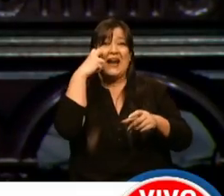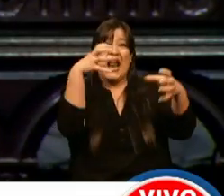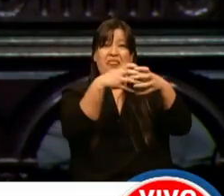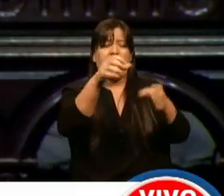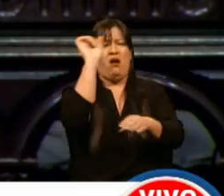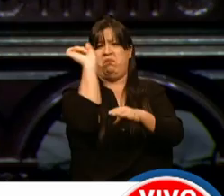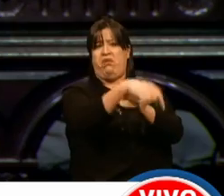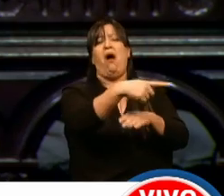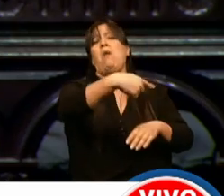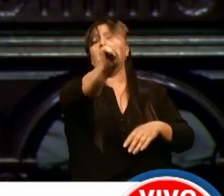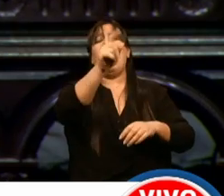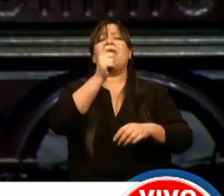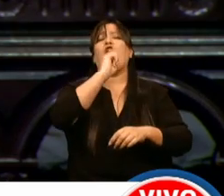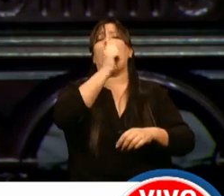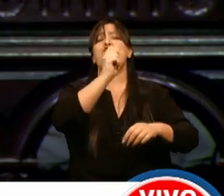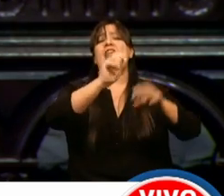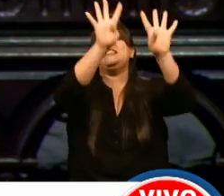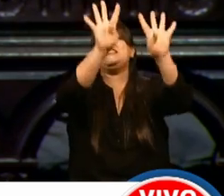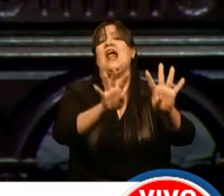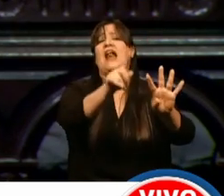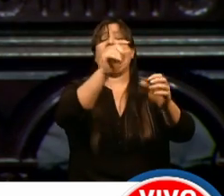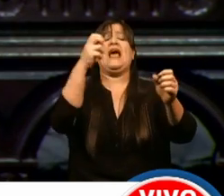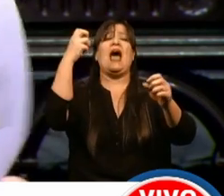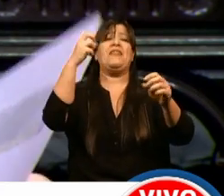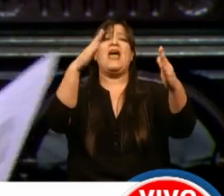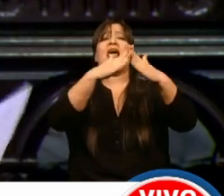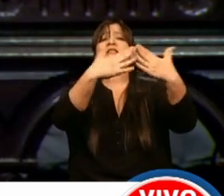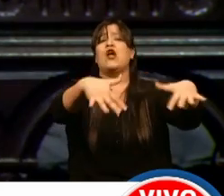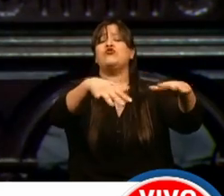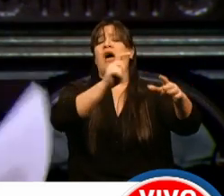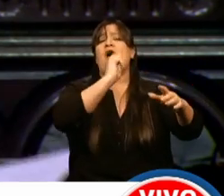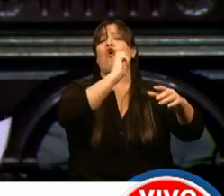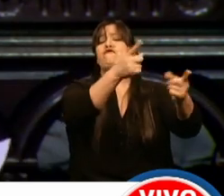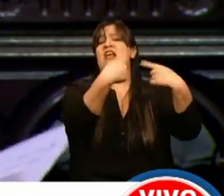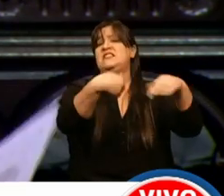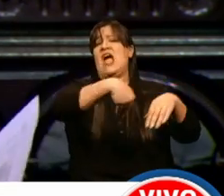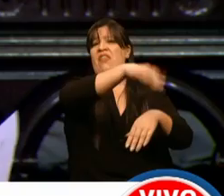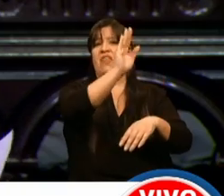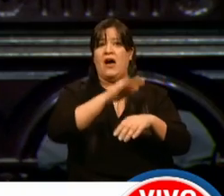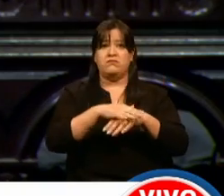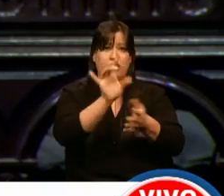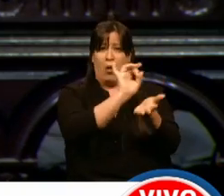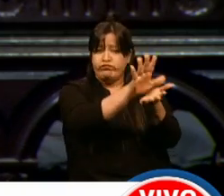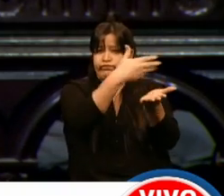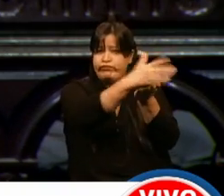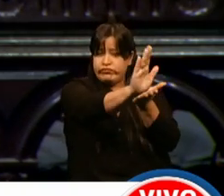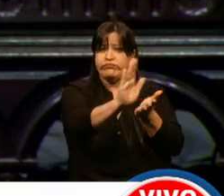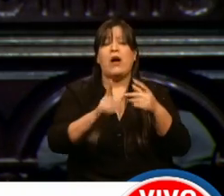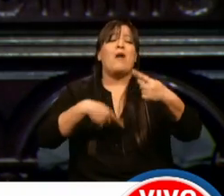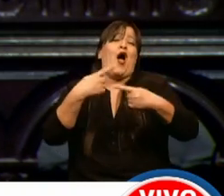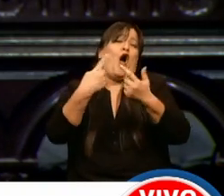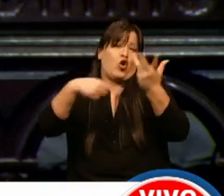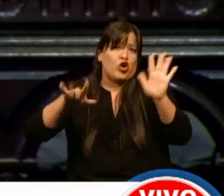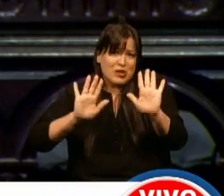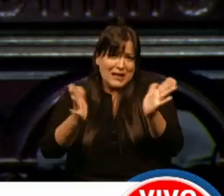conferencia de prensa a las rejas de la puerta de la casa rosada pero para seguir para seguir para seguir cientos son sus